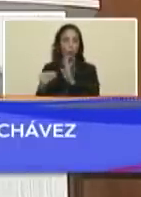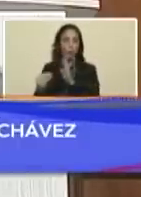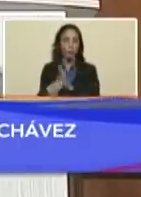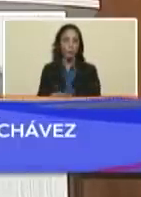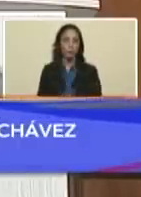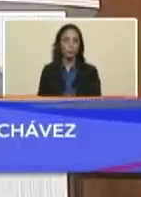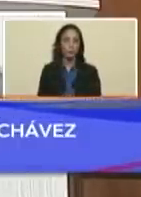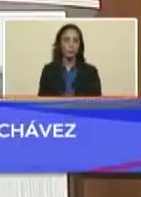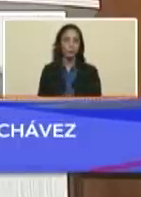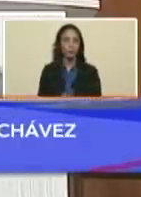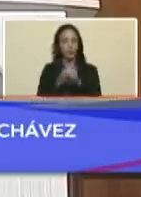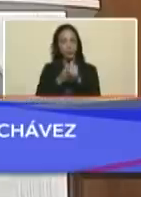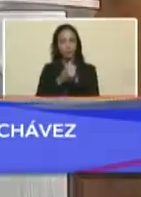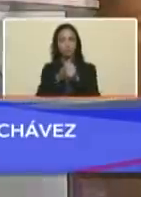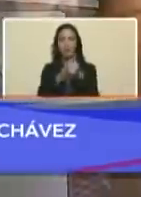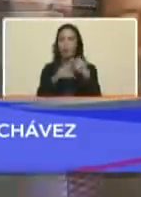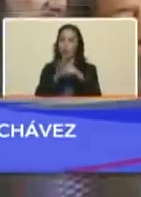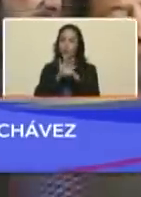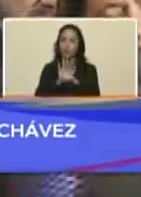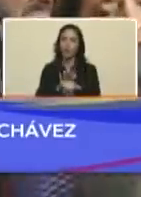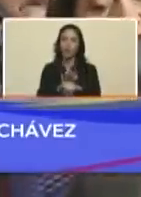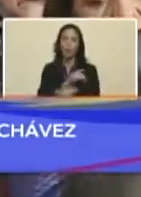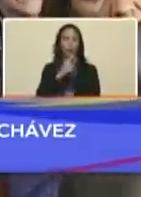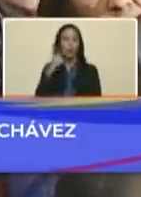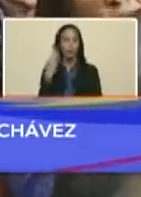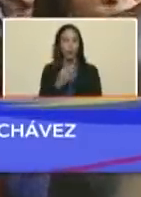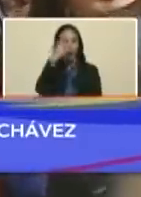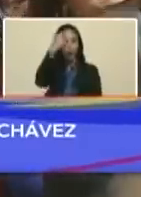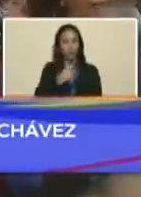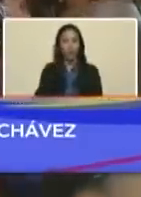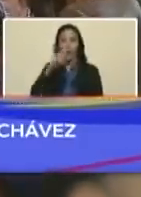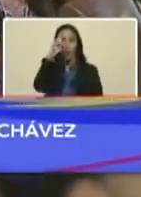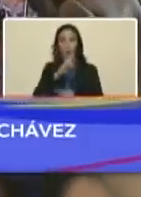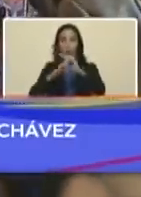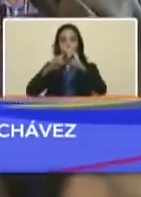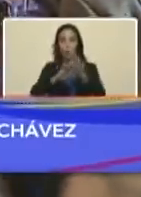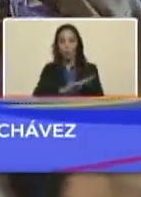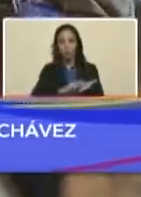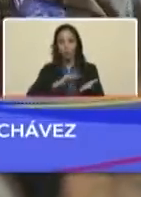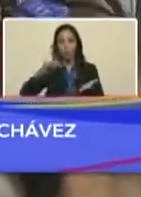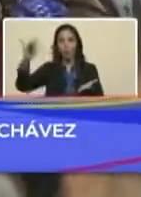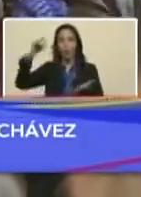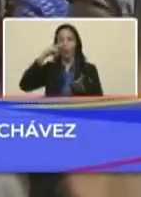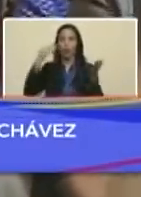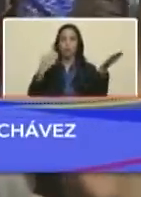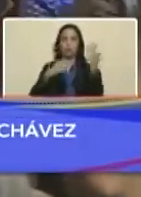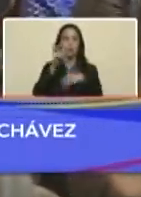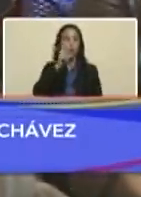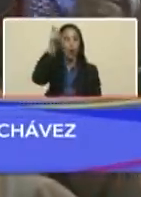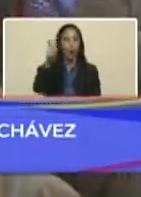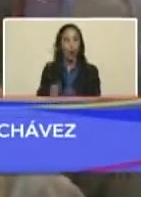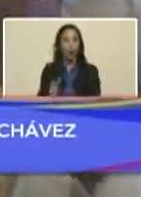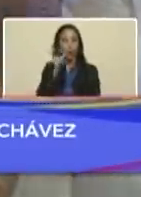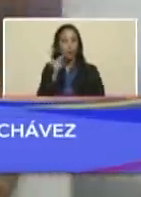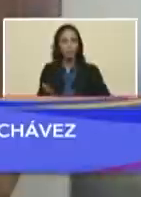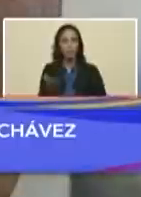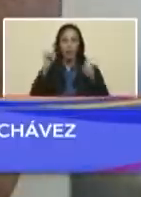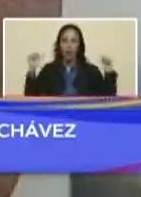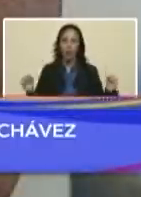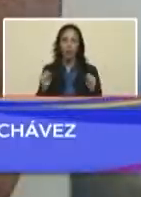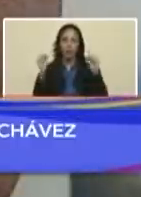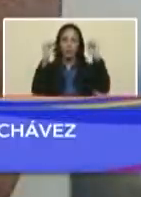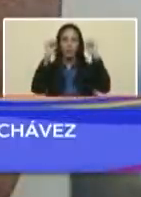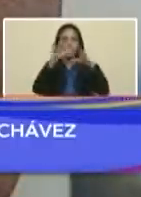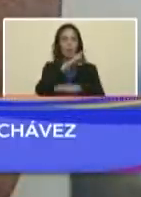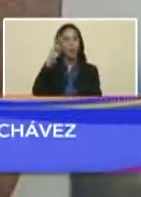con tu símbolo y con tu verdad. Honor y gloria eterna a Ali Rodríguez Araque. ¡Que viva la memoria